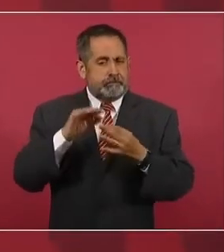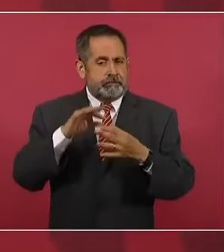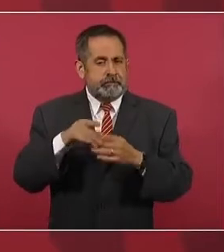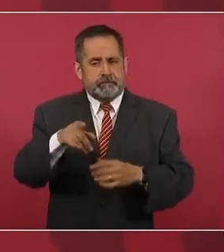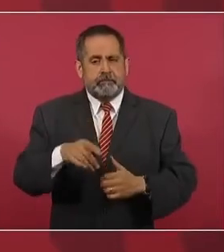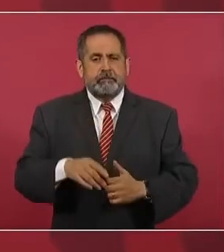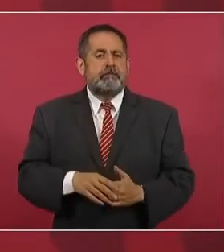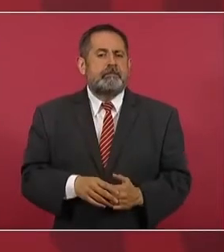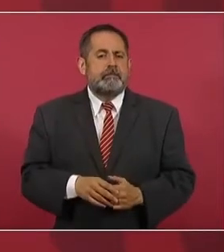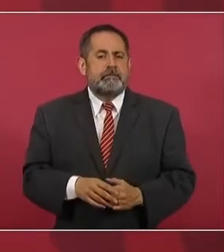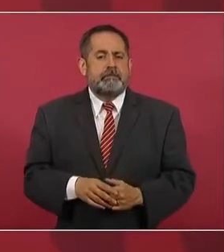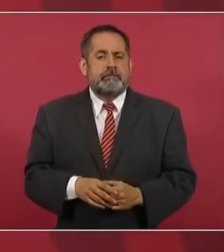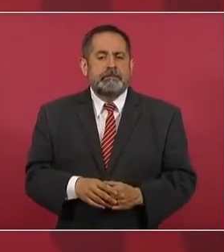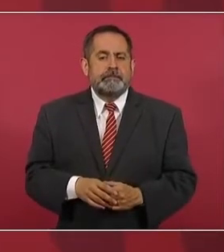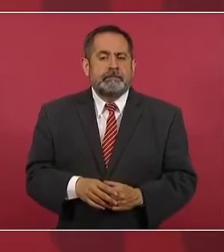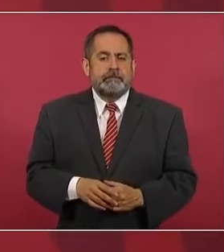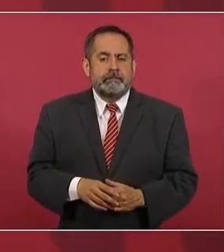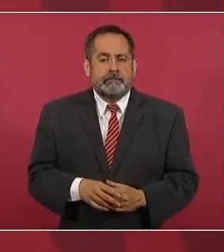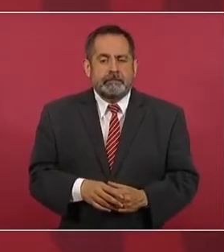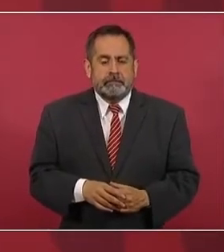Cuando